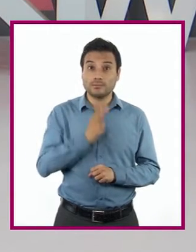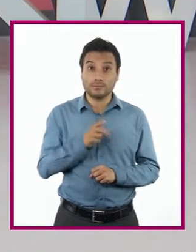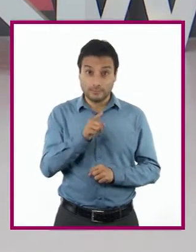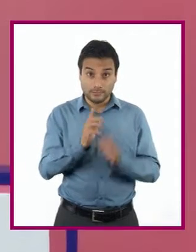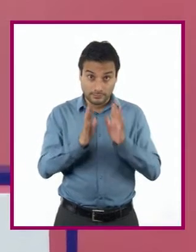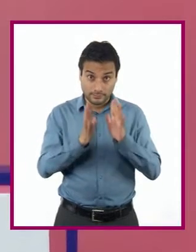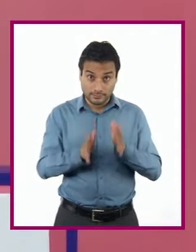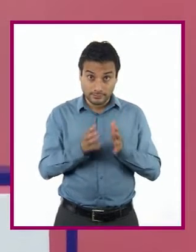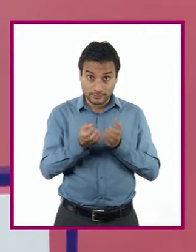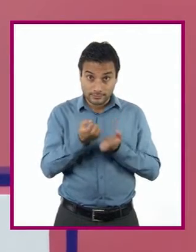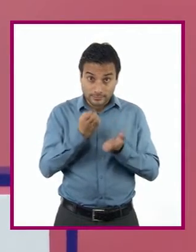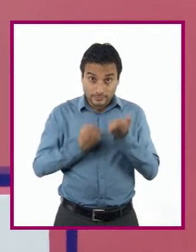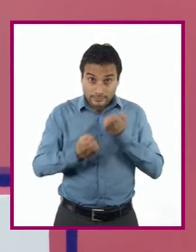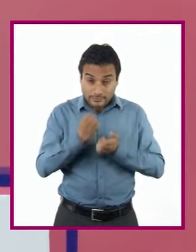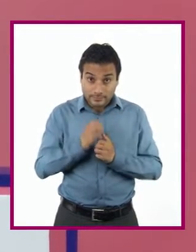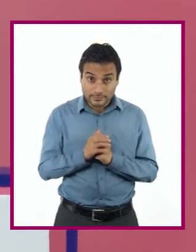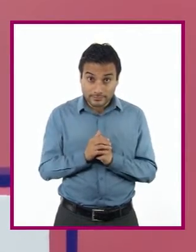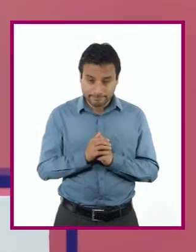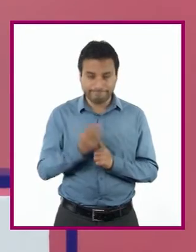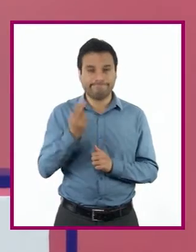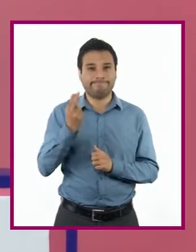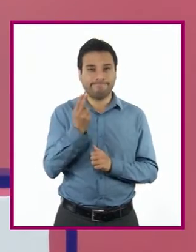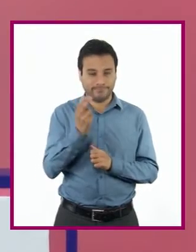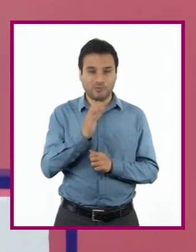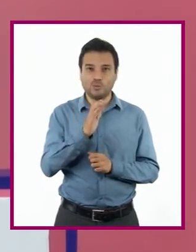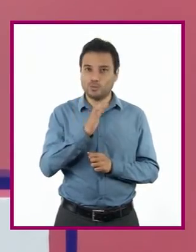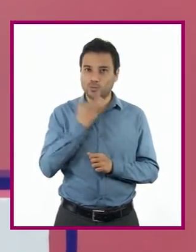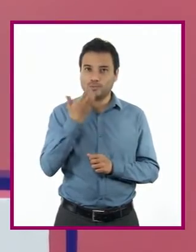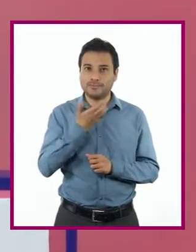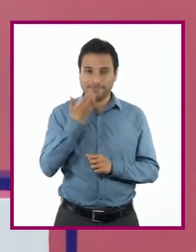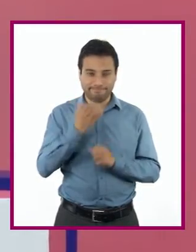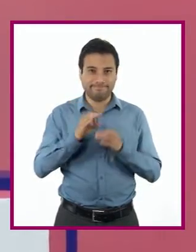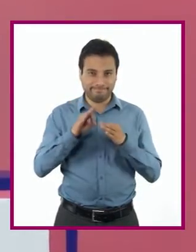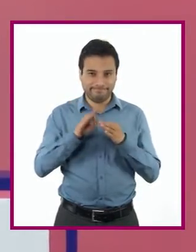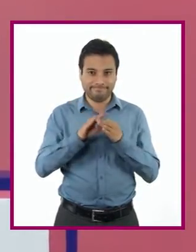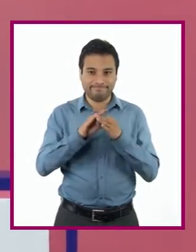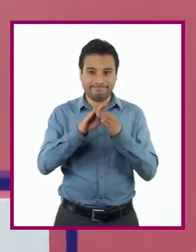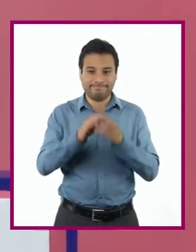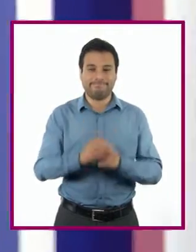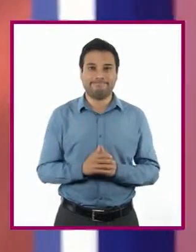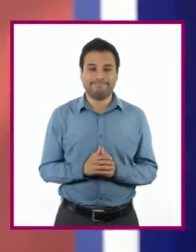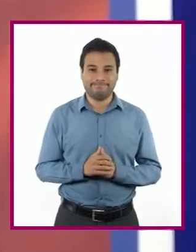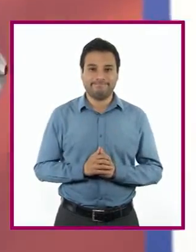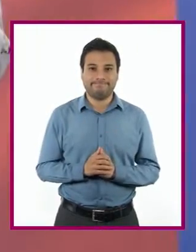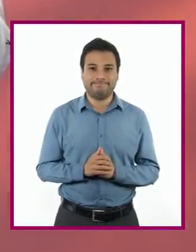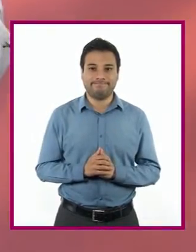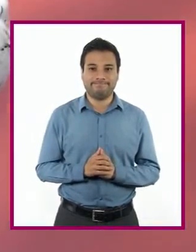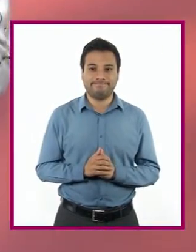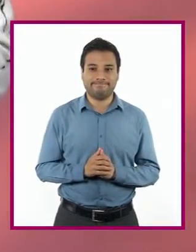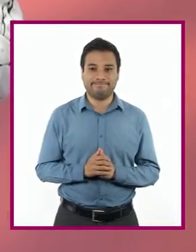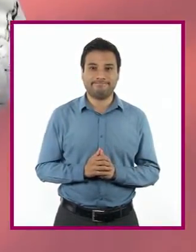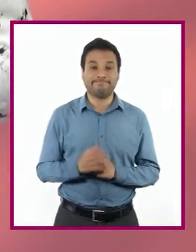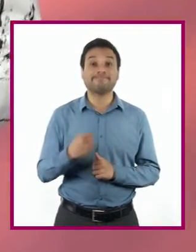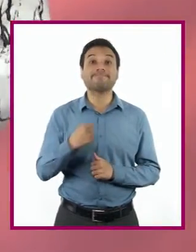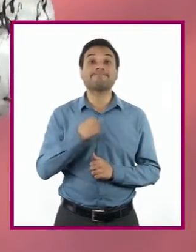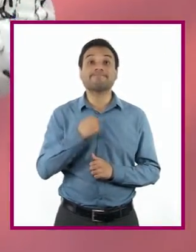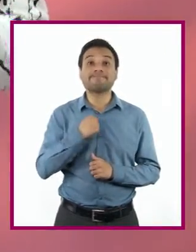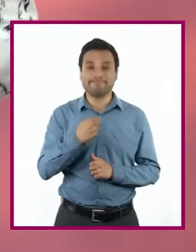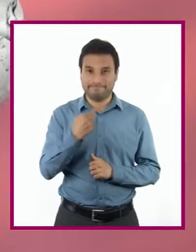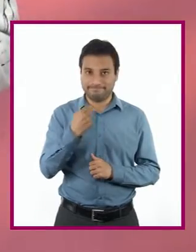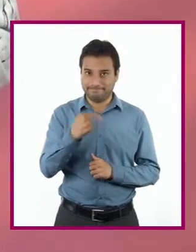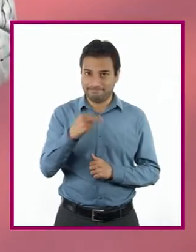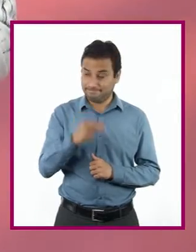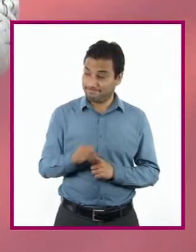Además, hacer ejercicio es un hábito que debemos sumar a nuestros días. Soy el profesor Alberto Ábrego